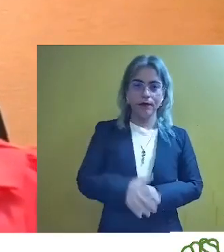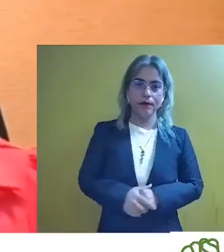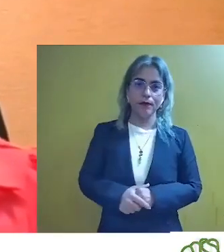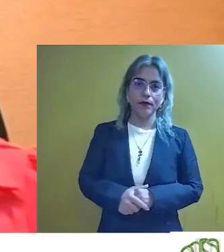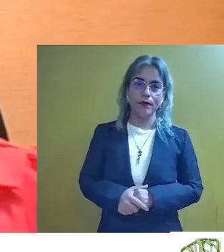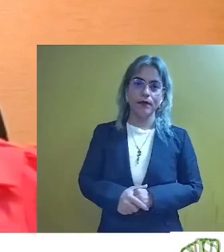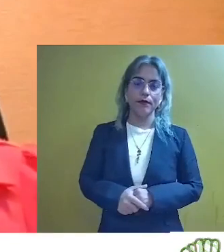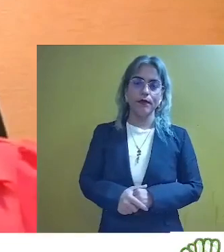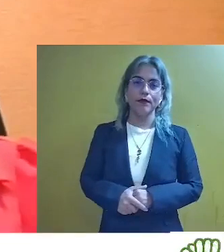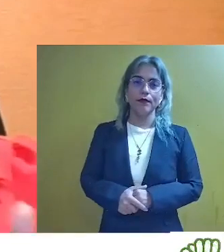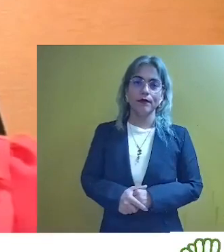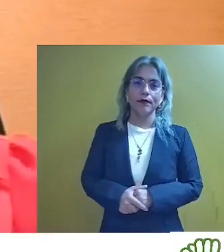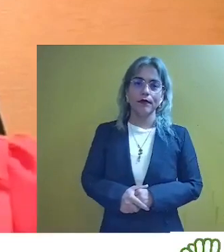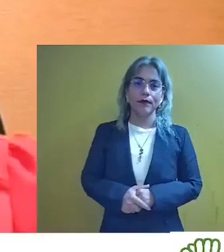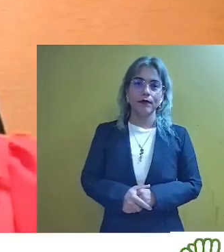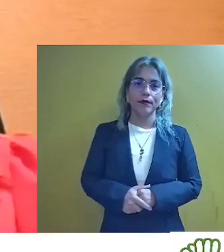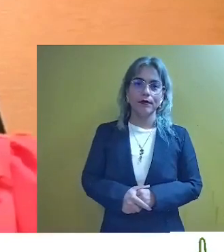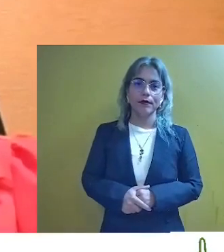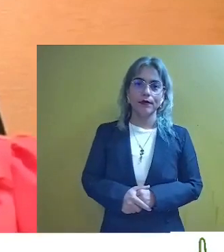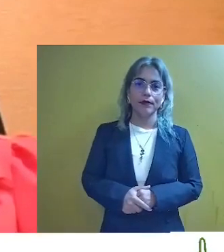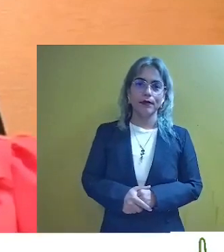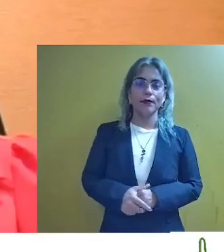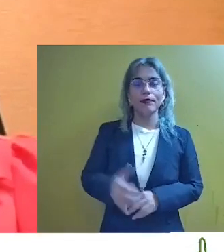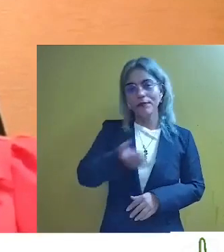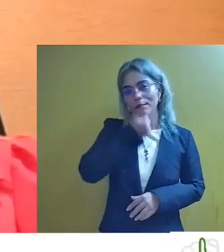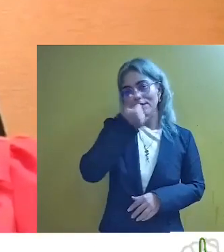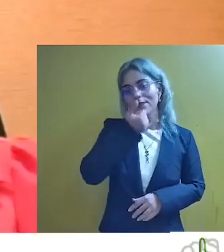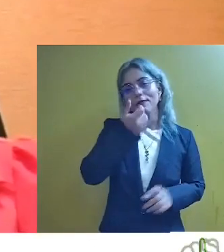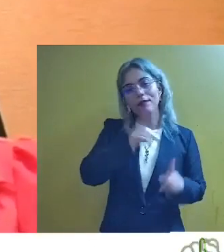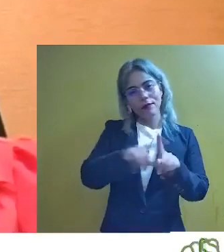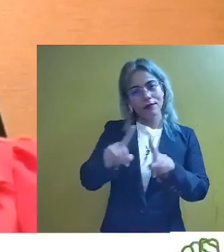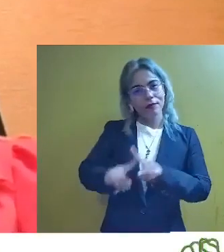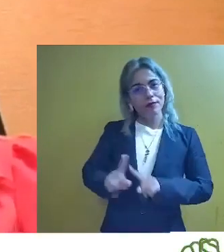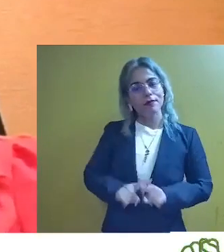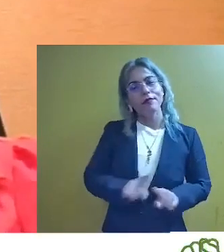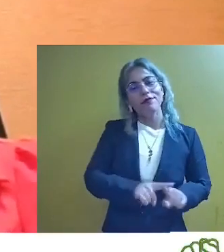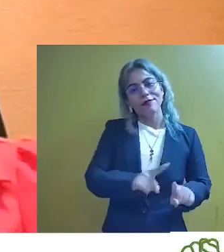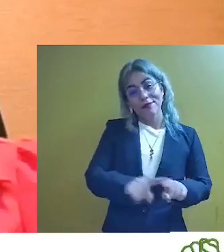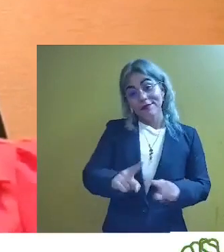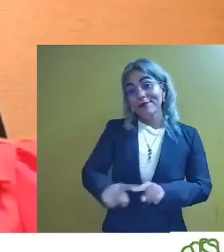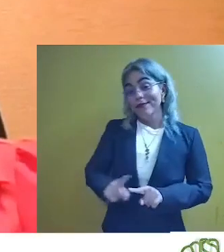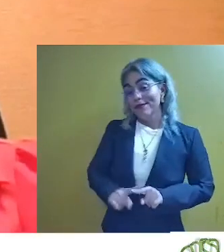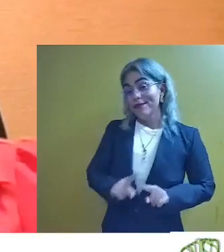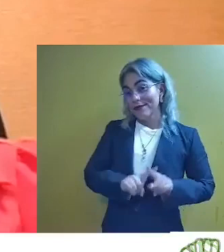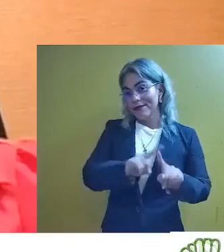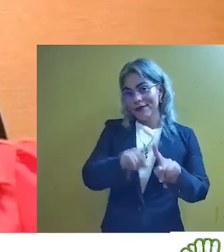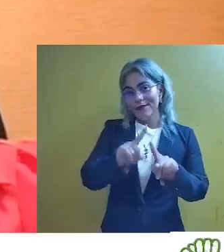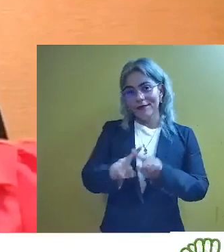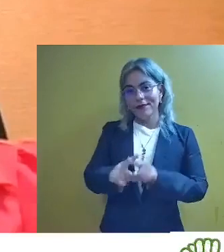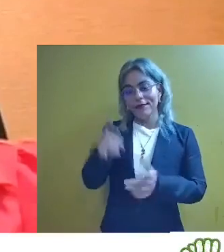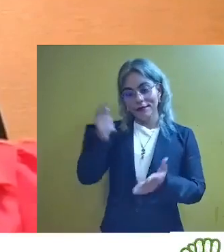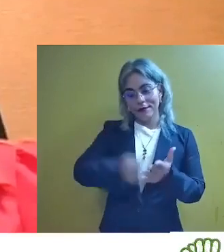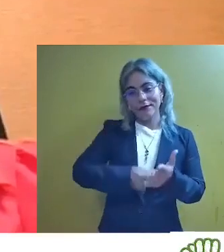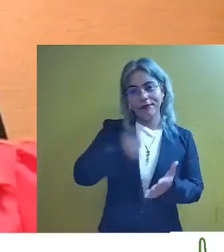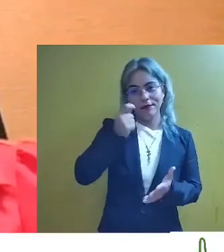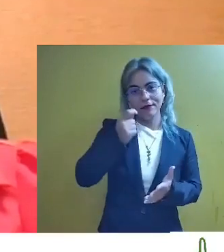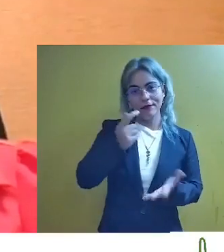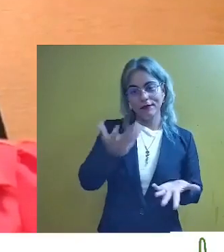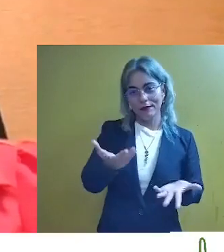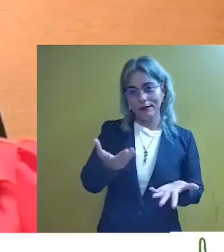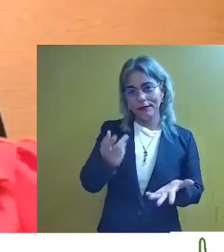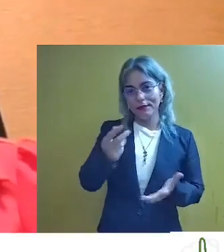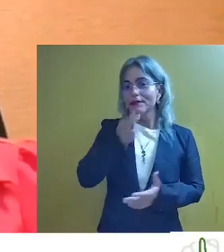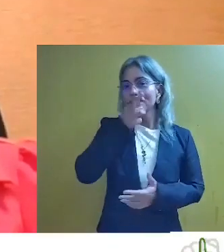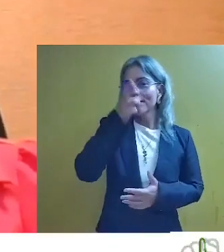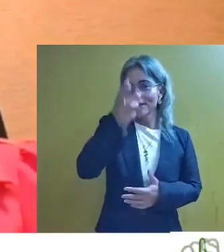convalidar las deficiencias que se tuvieron en la sentencia, o perdón, en la